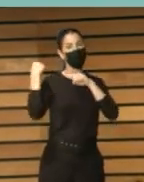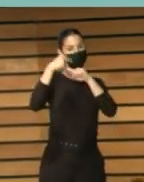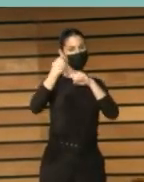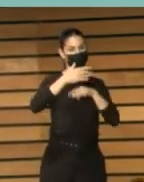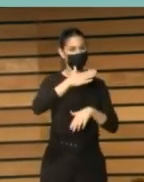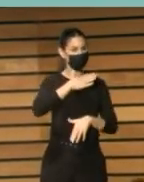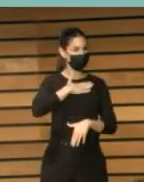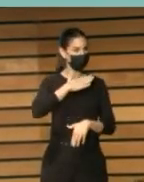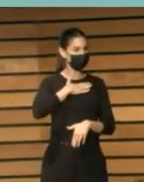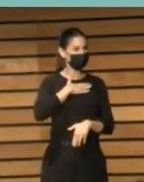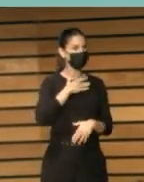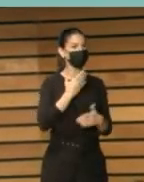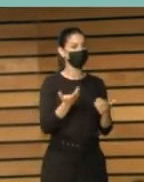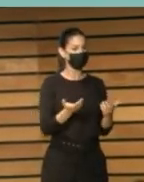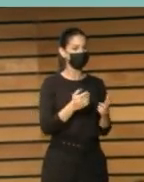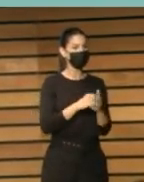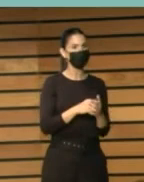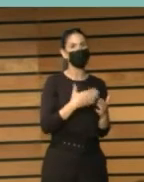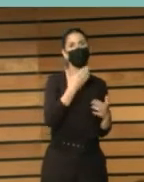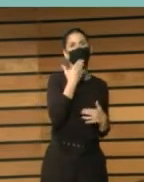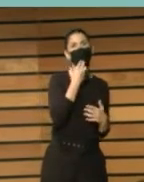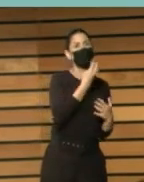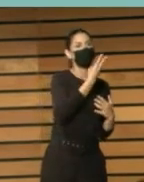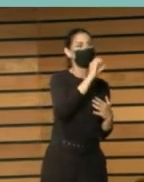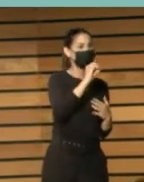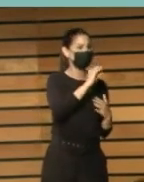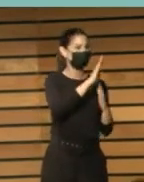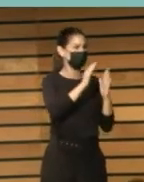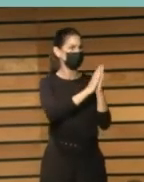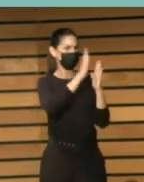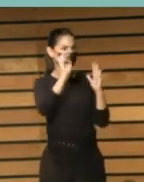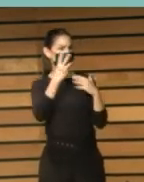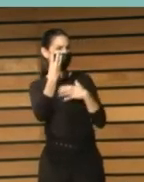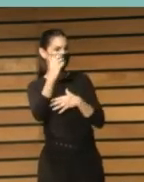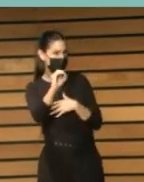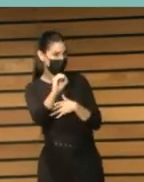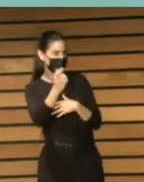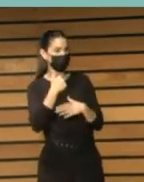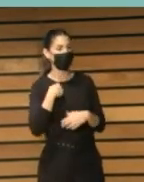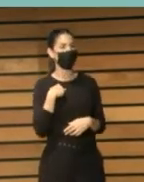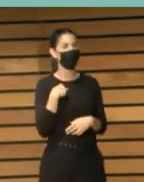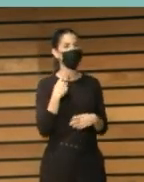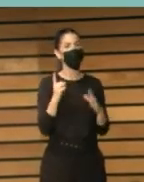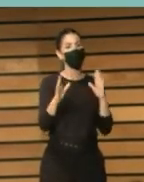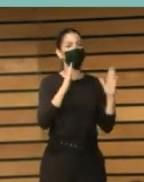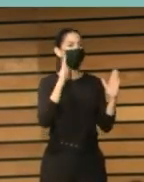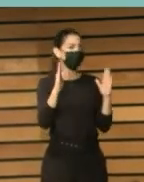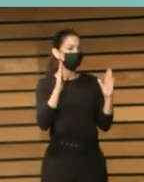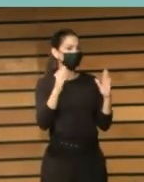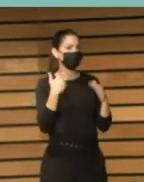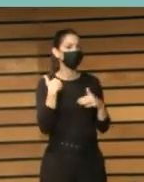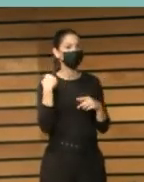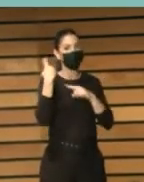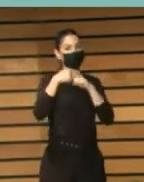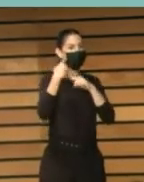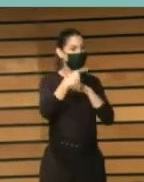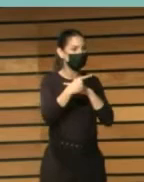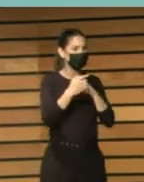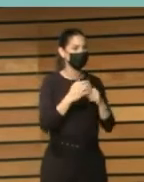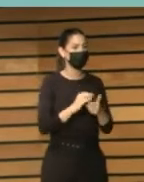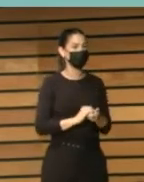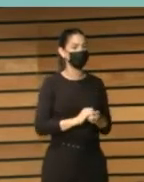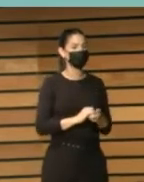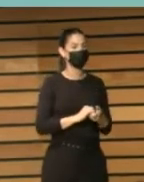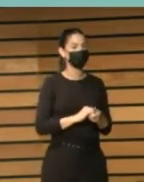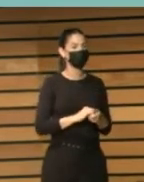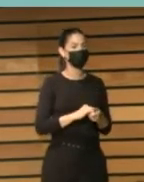que tenemos ahora entre 30 y 40 años, que somos una generación deslocalizada, de empleos en el sector privado que vamos